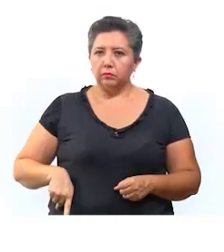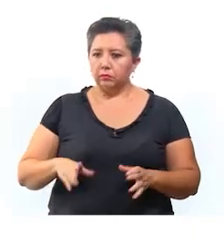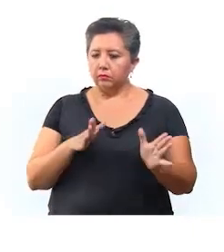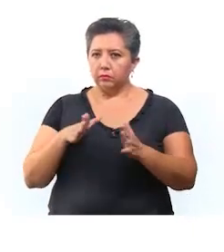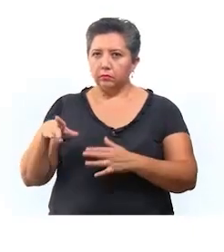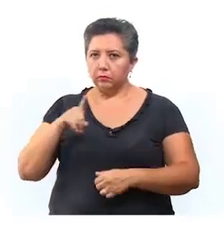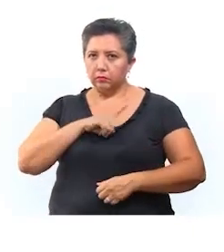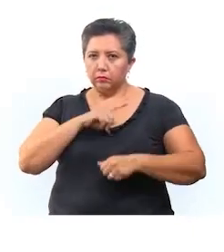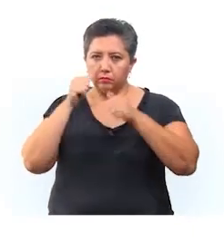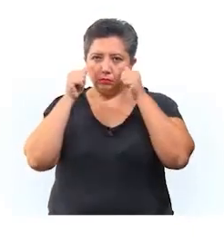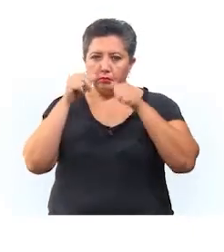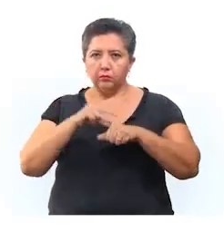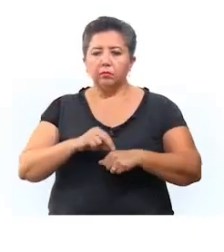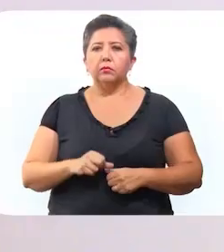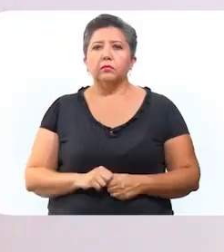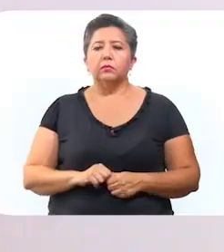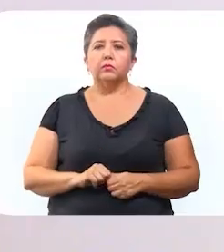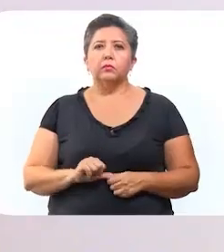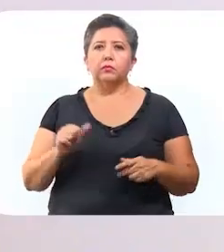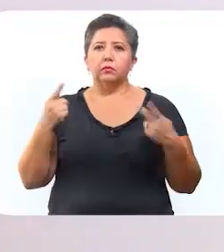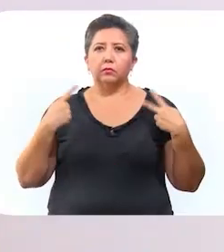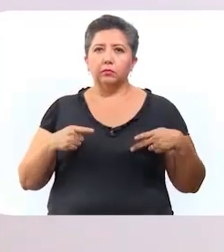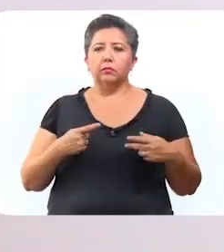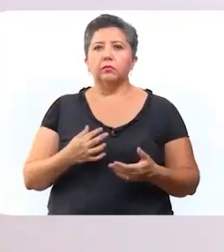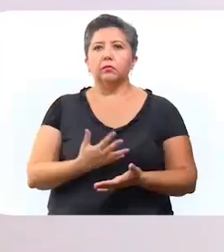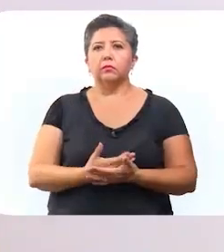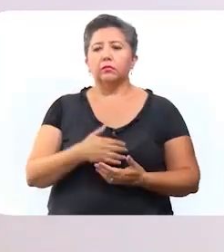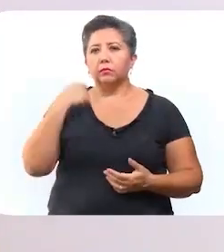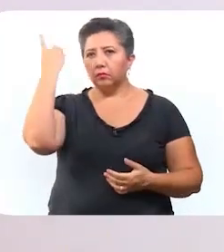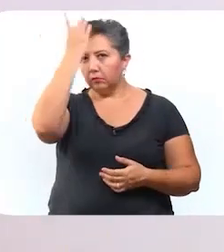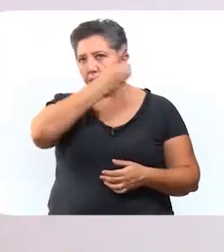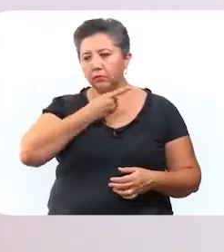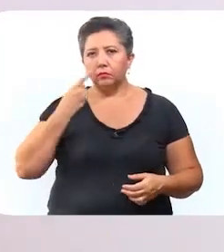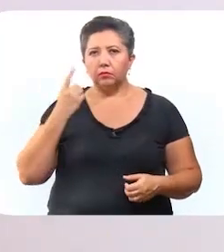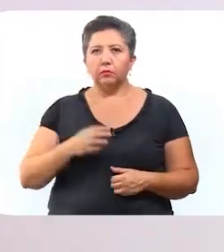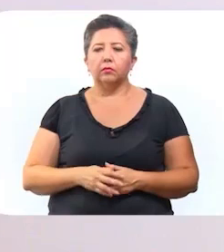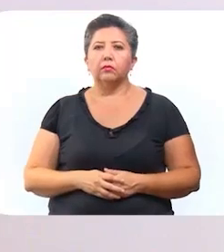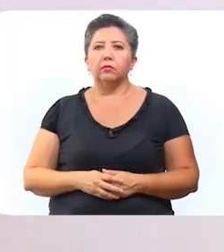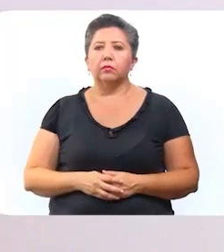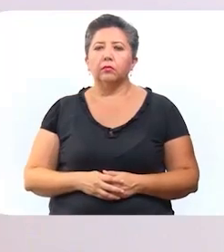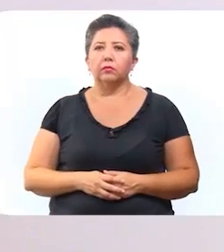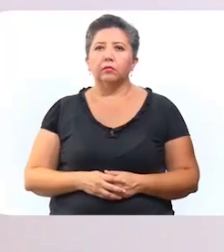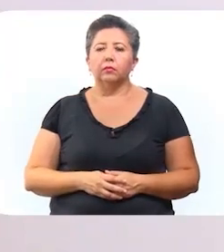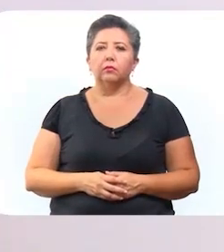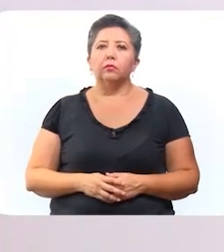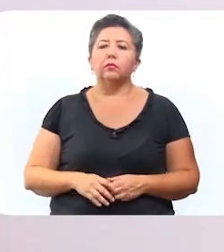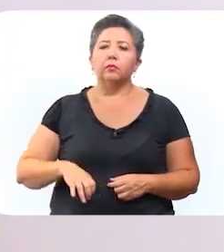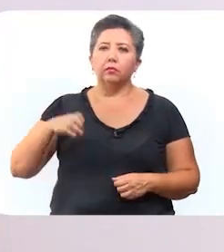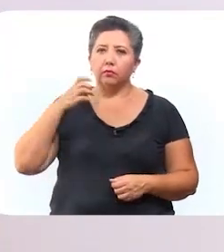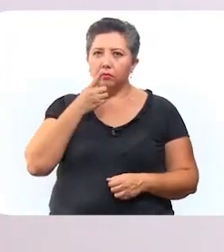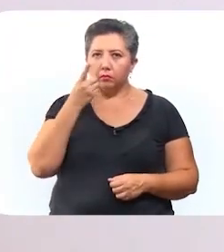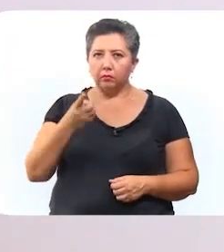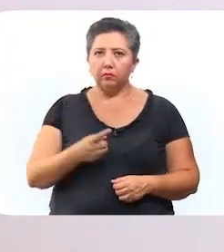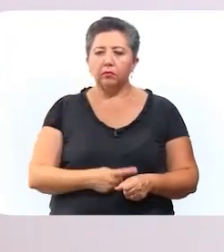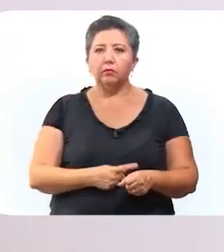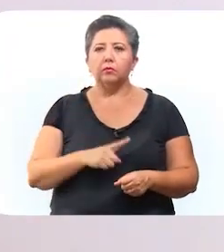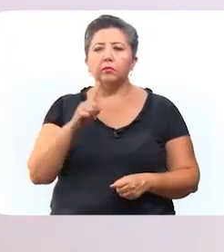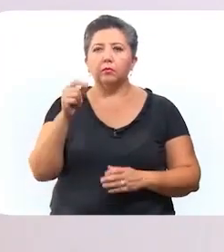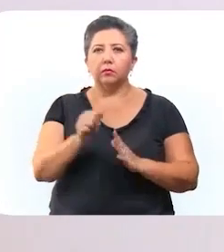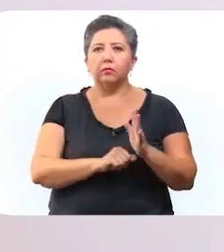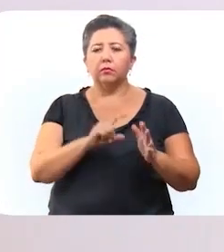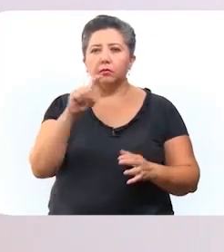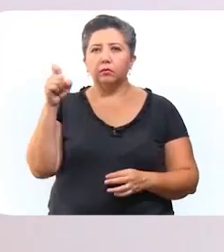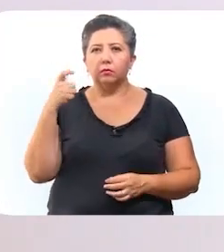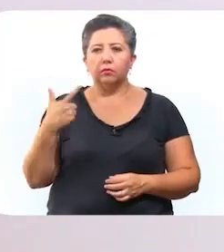hospitales públicos y en aislamiento total. Hay otros pacientes a la espera de diagnóstico. El rango de edad de los casos es de 1